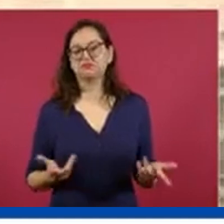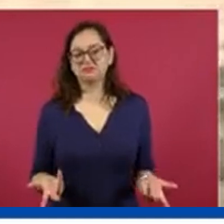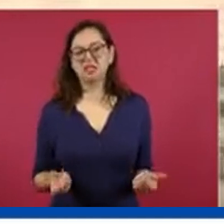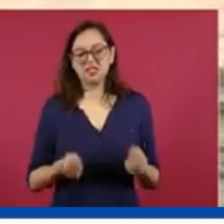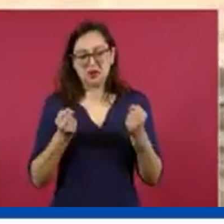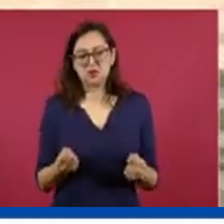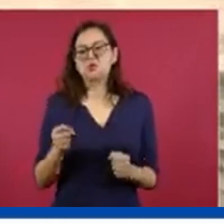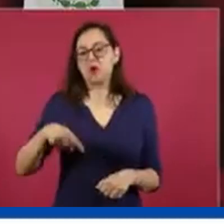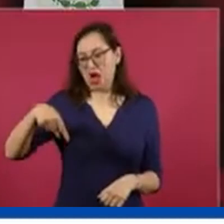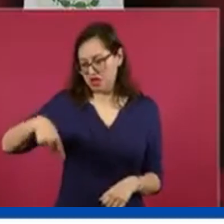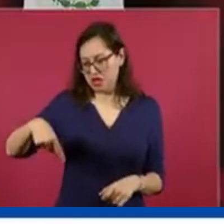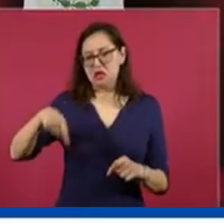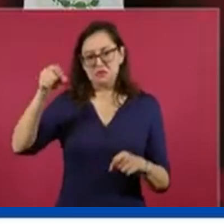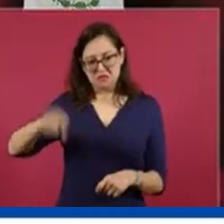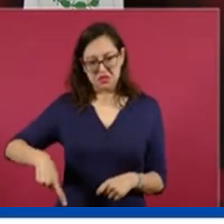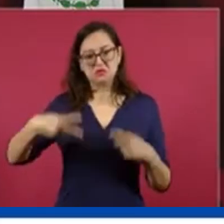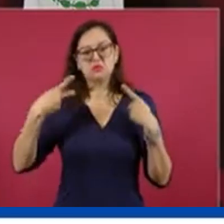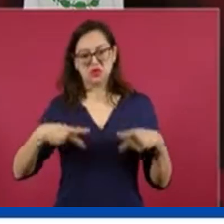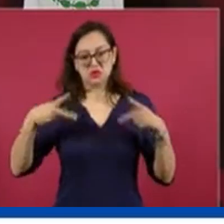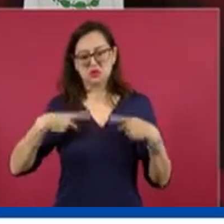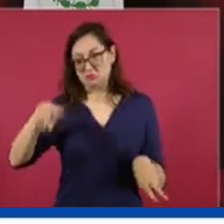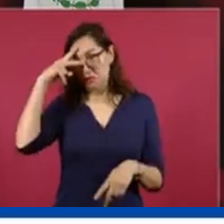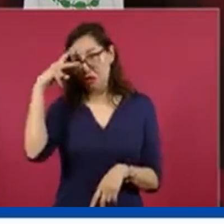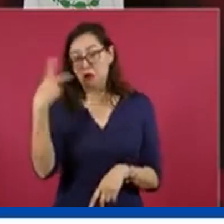defensores de Vulcan.